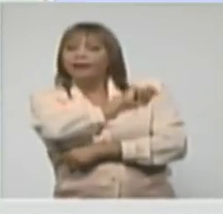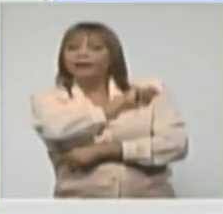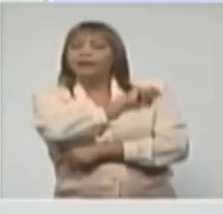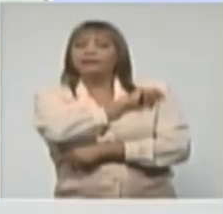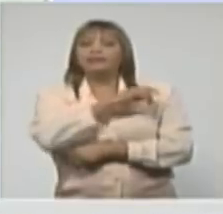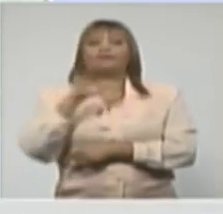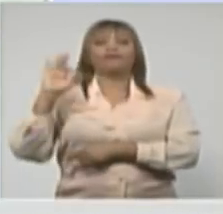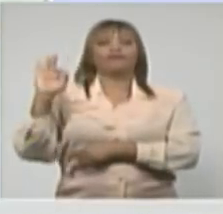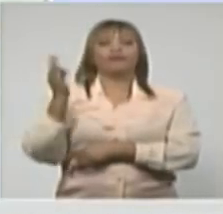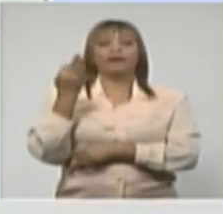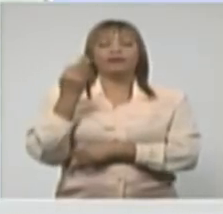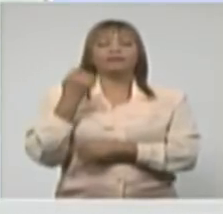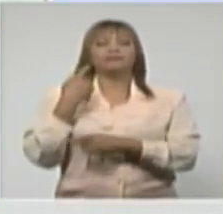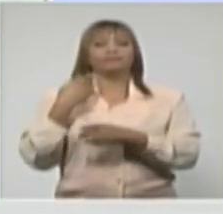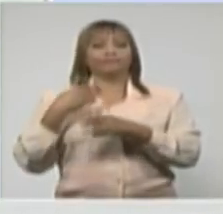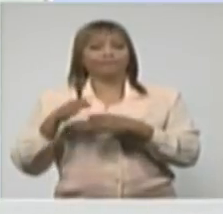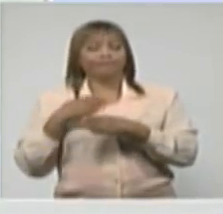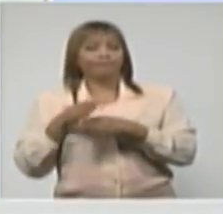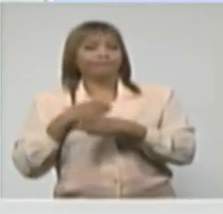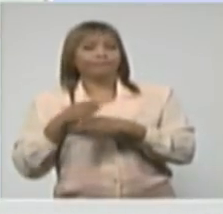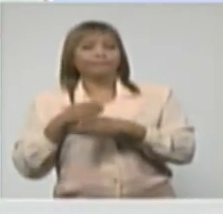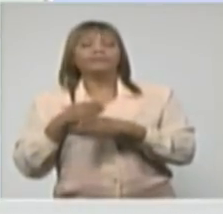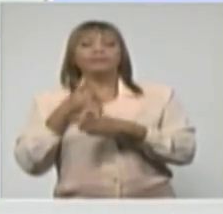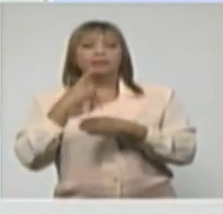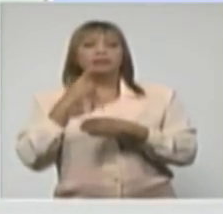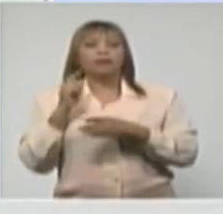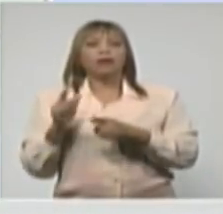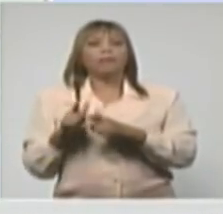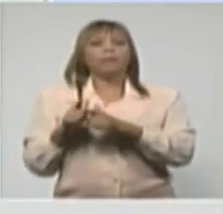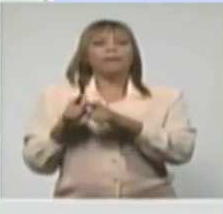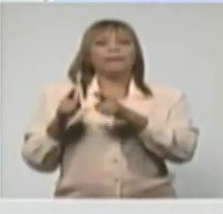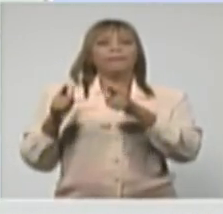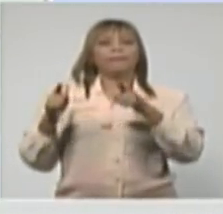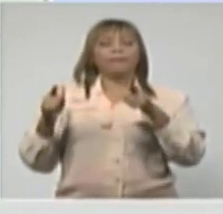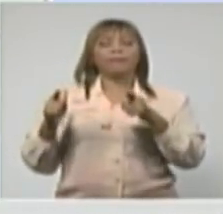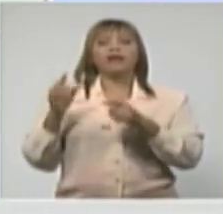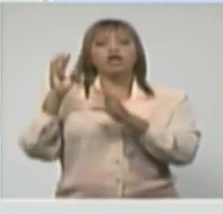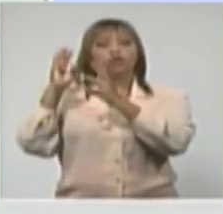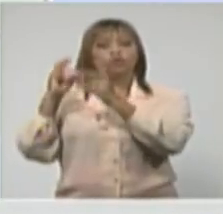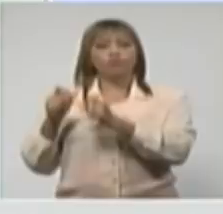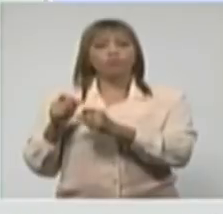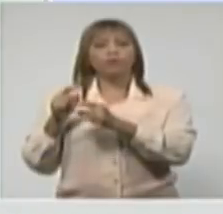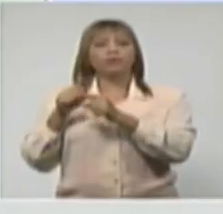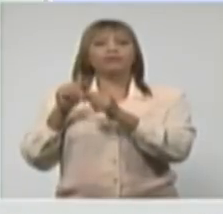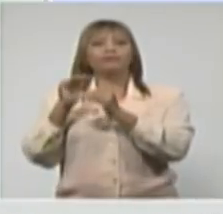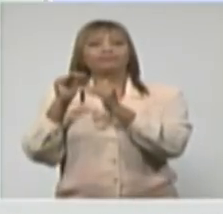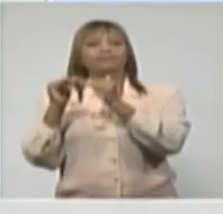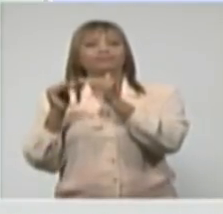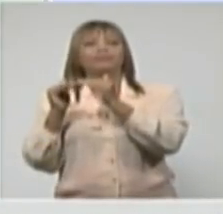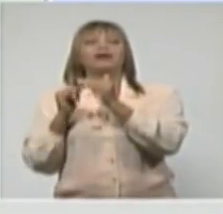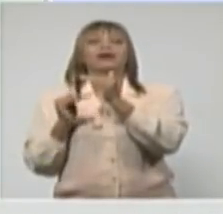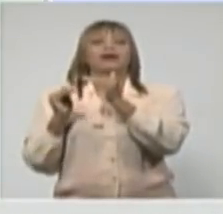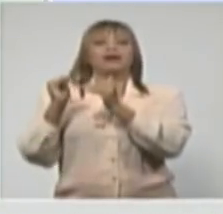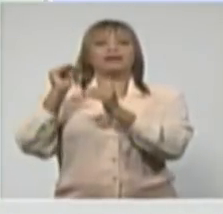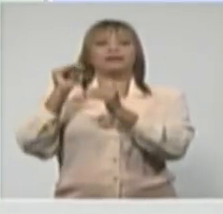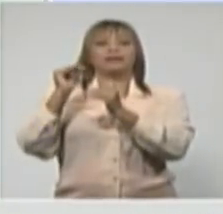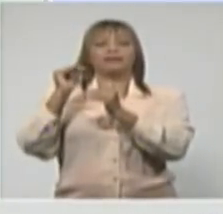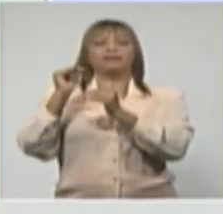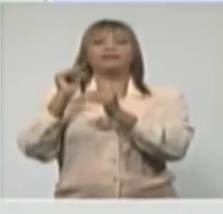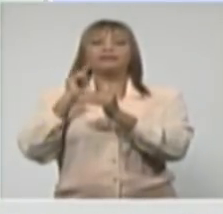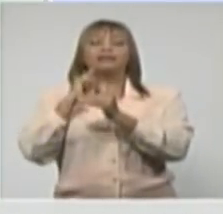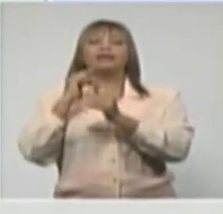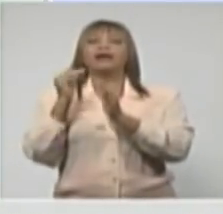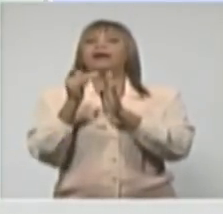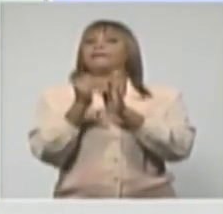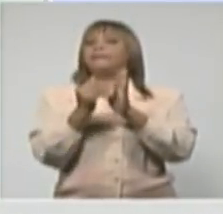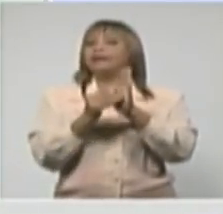Bretaña, pues han tenido un incremento del número de casos que incluso los ha llevado a aplicar algunas medidas de